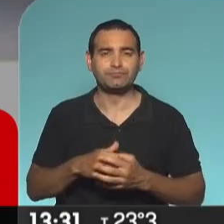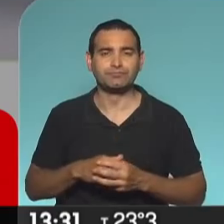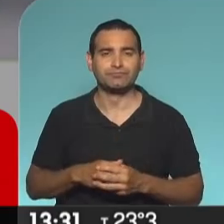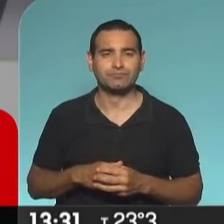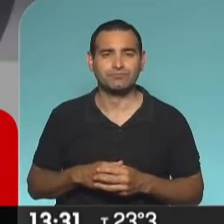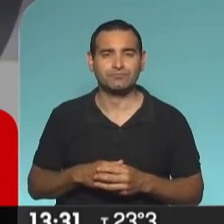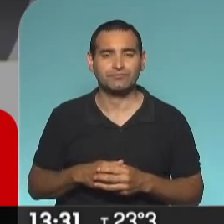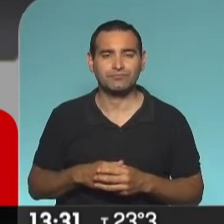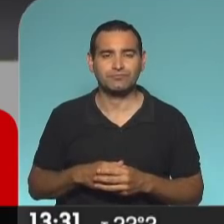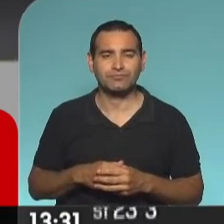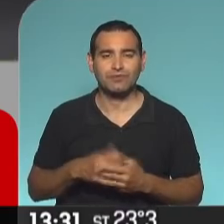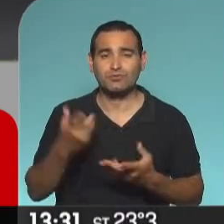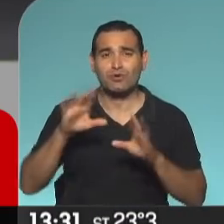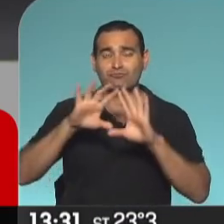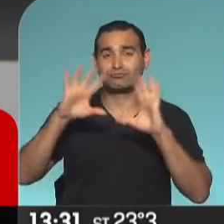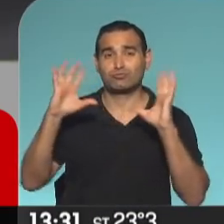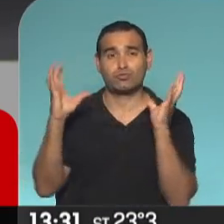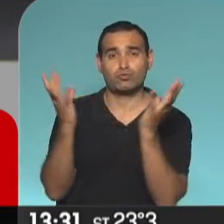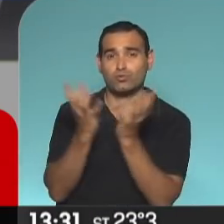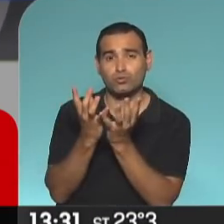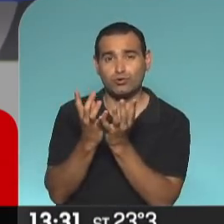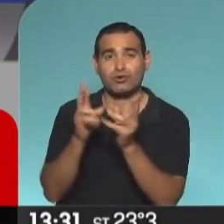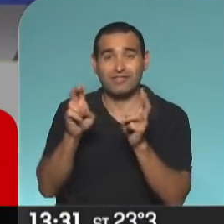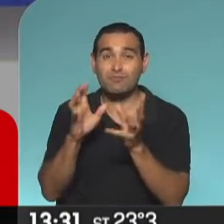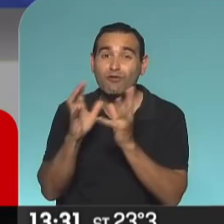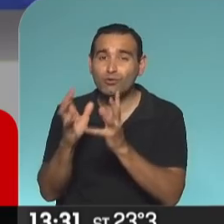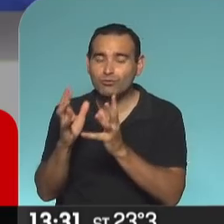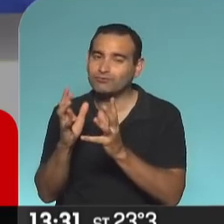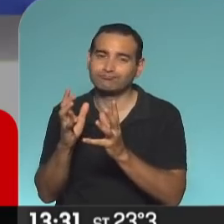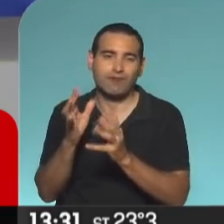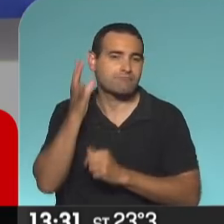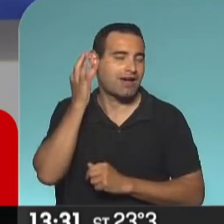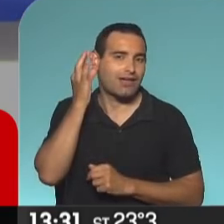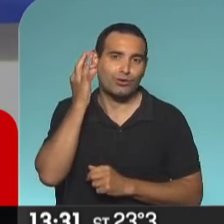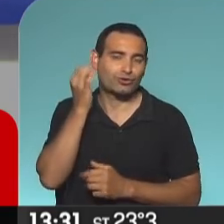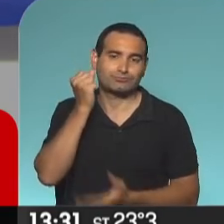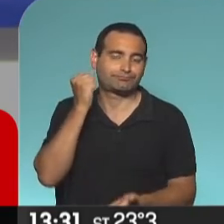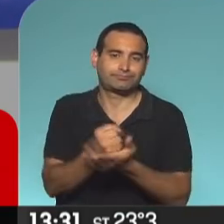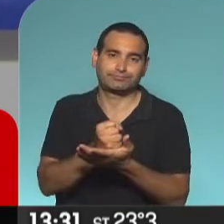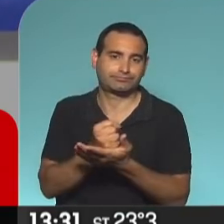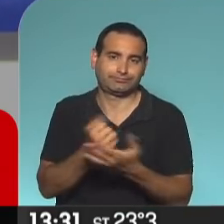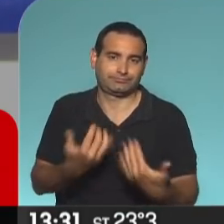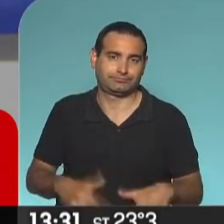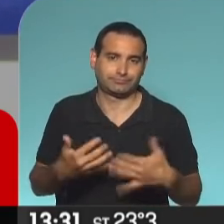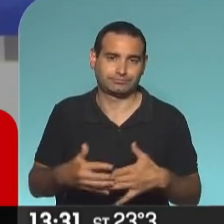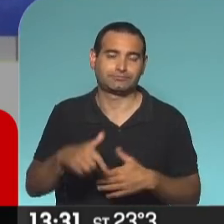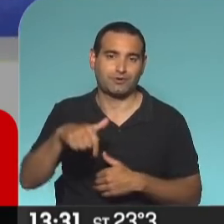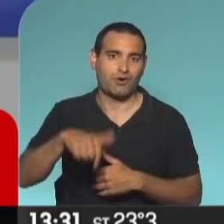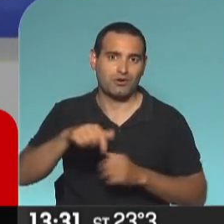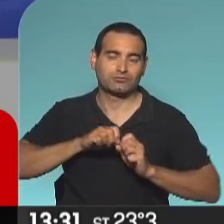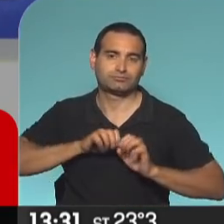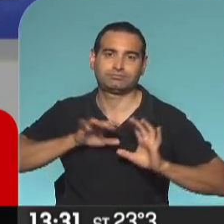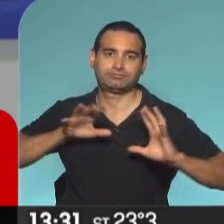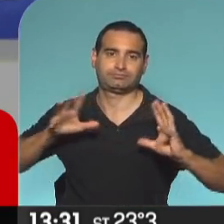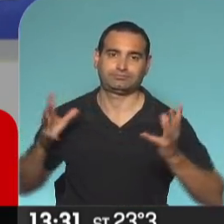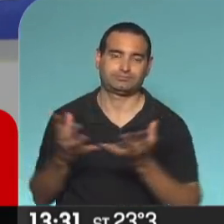como te decía, a nivel mundial, futbolísticamente, Maradona es la repercusión que hoy está teniendo en